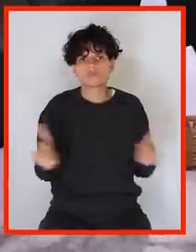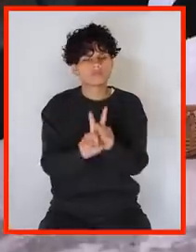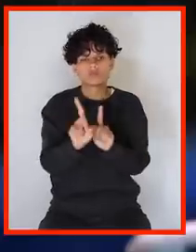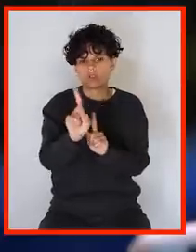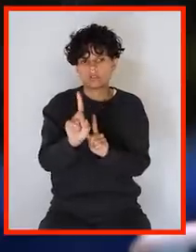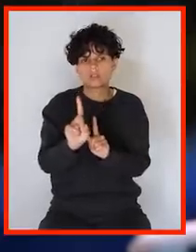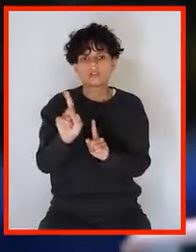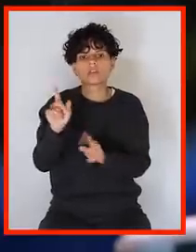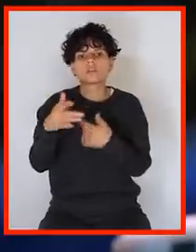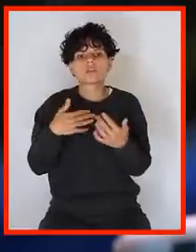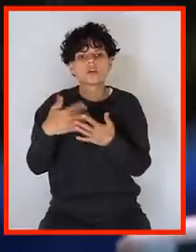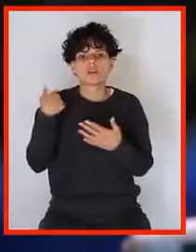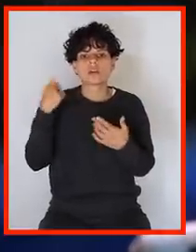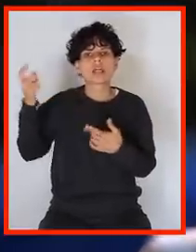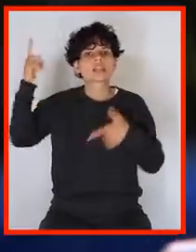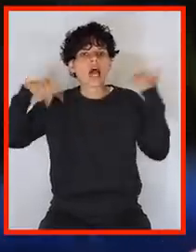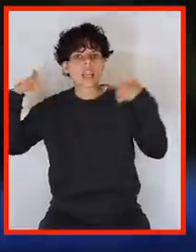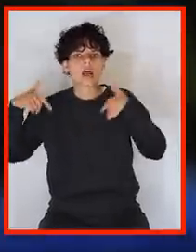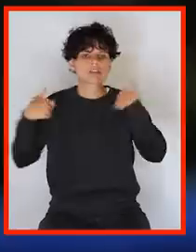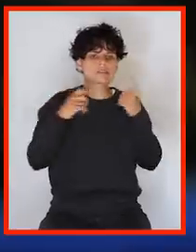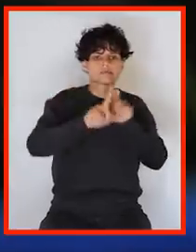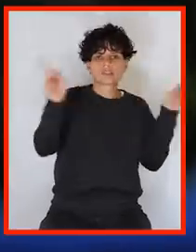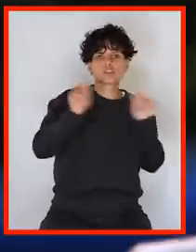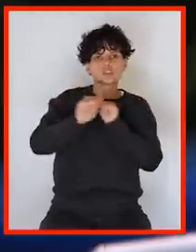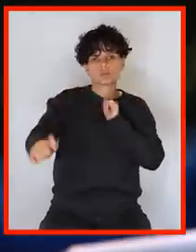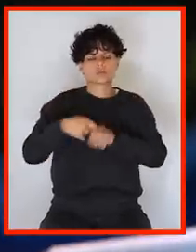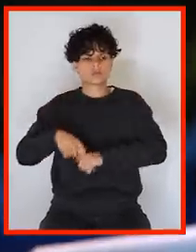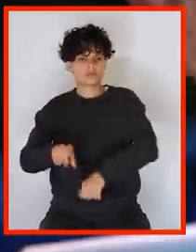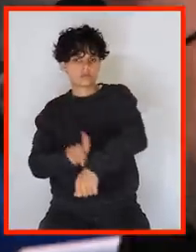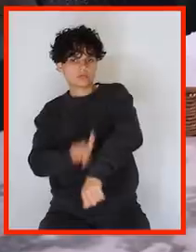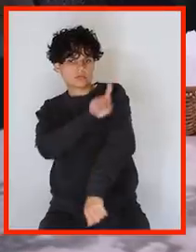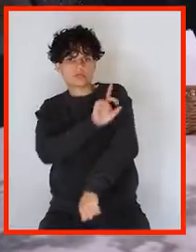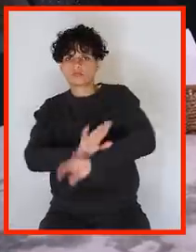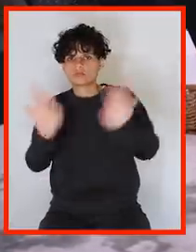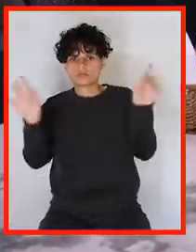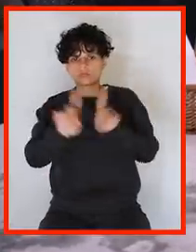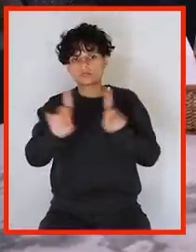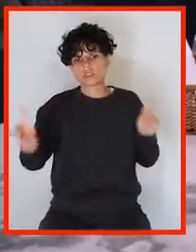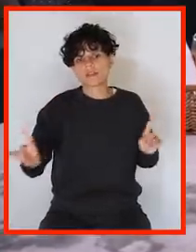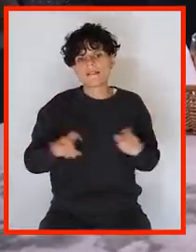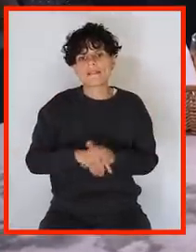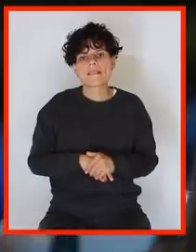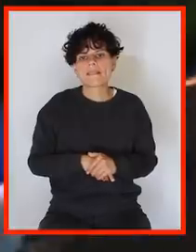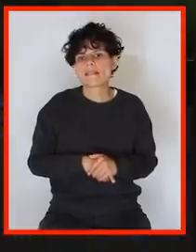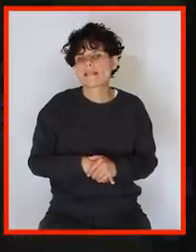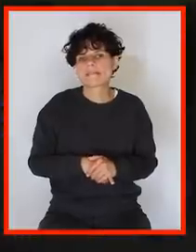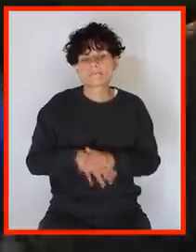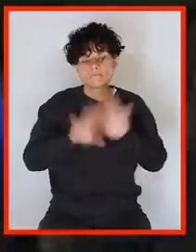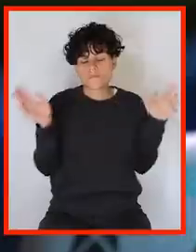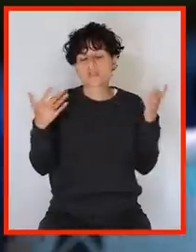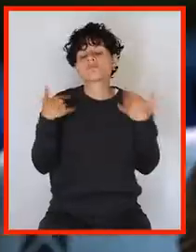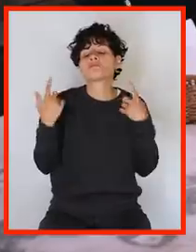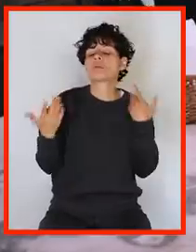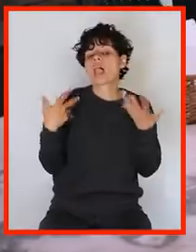visto. Nunca, pues. Si era de tacla, pues. Papá. Calla ahí, de la chucha. Hoy mala la hacía, sí, vamos. Sí, sí, sí.